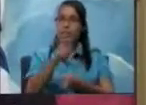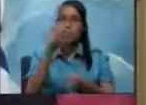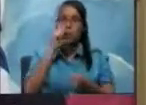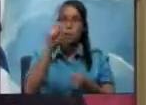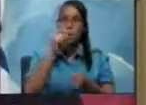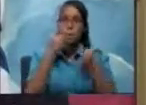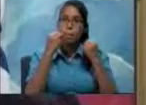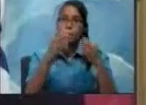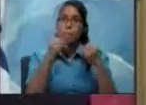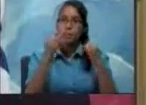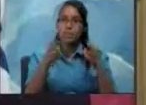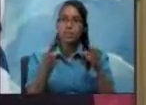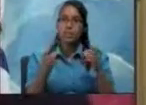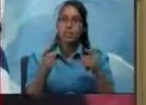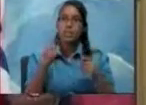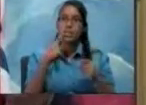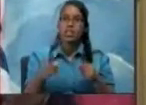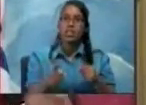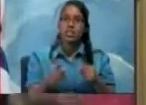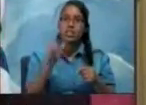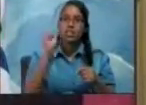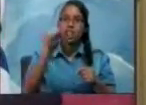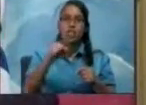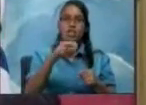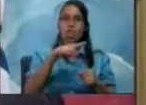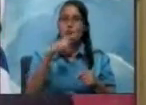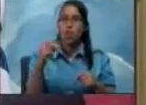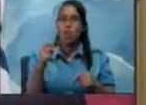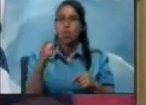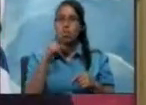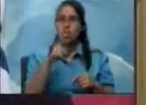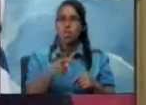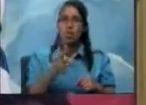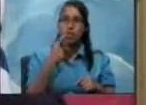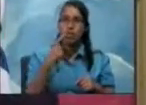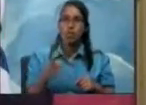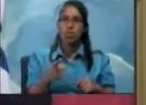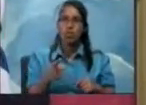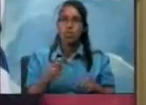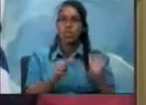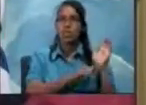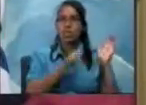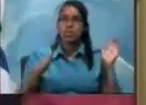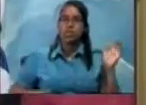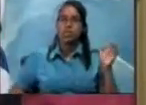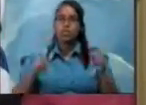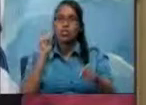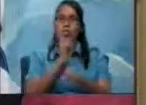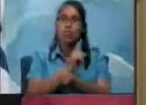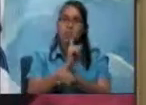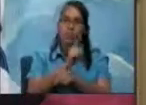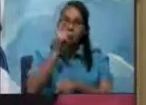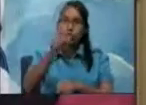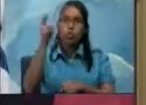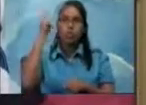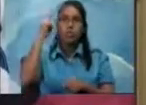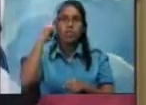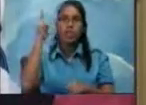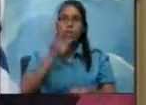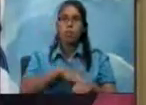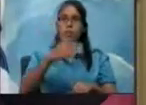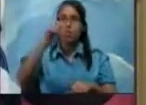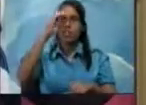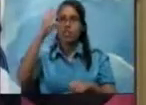manera muy Audaz sin decir sí o decir No él le dijo señor solamente tú lo sabes porque